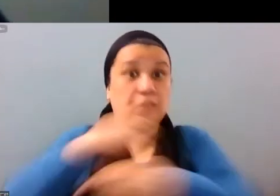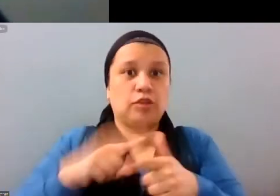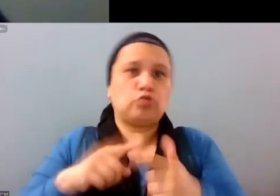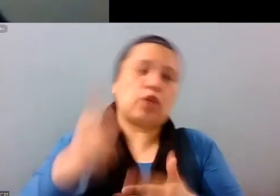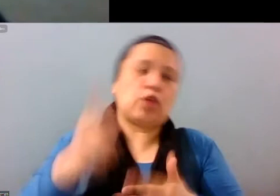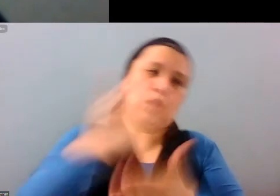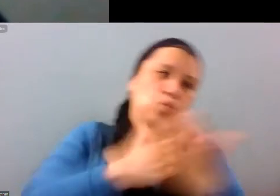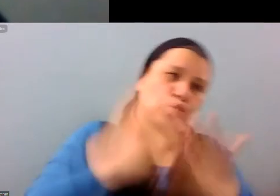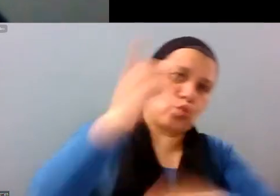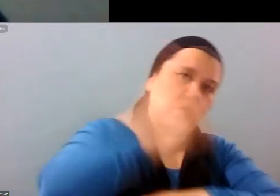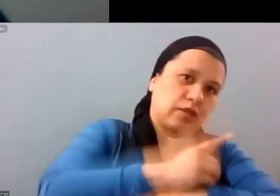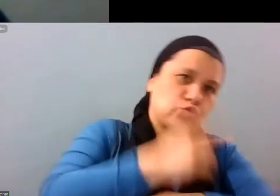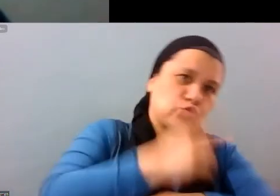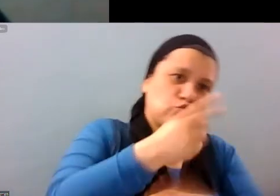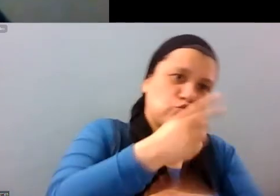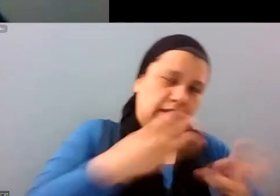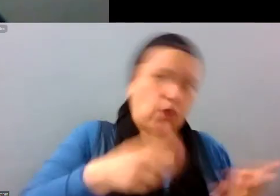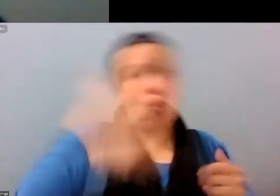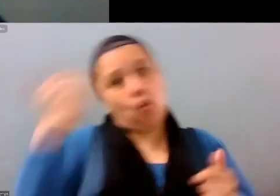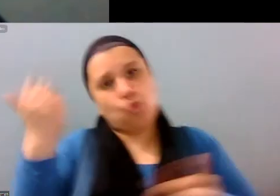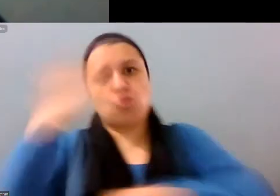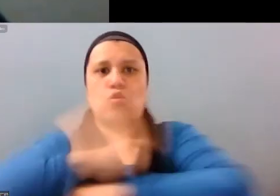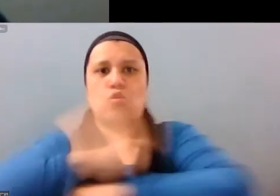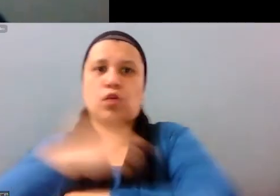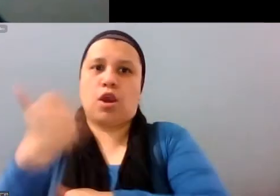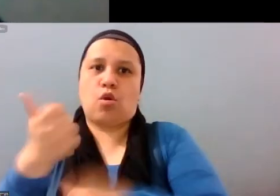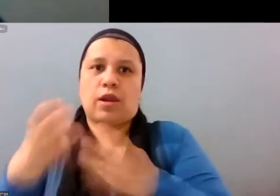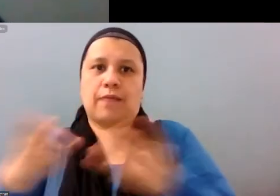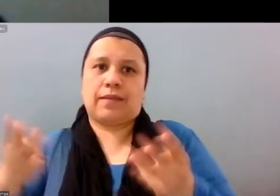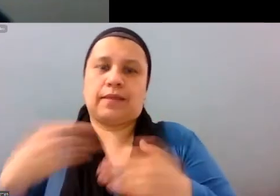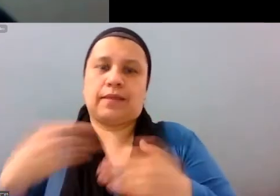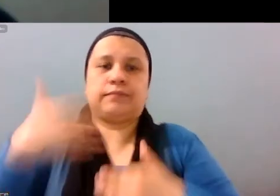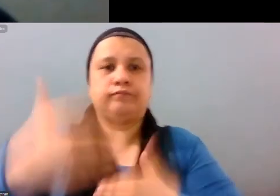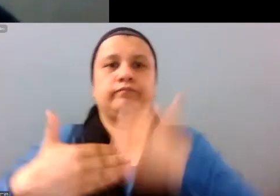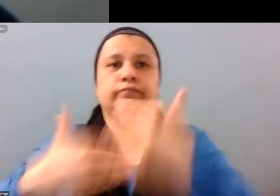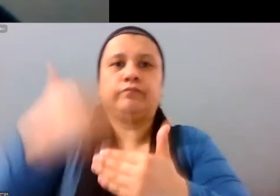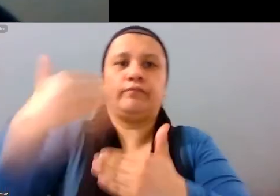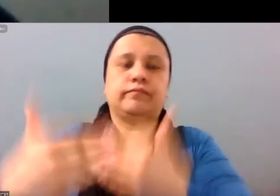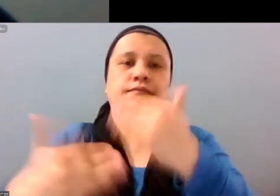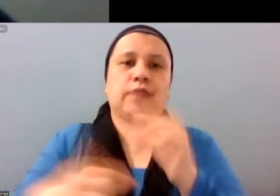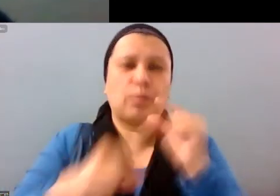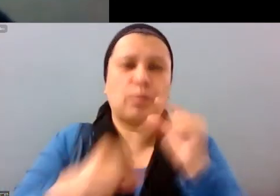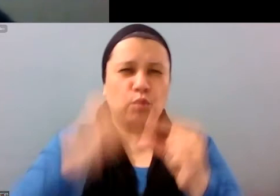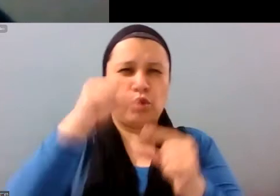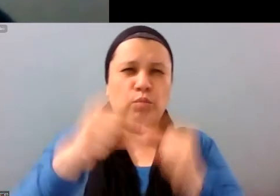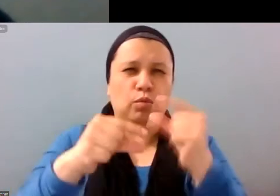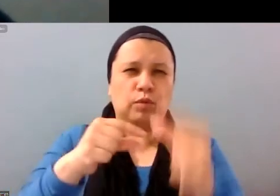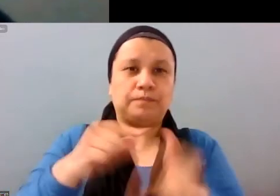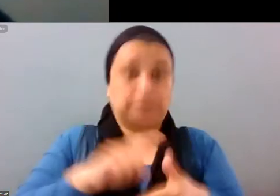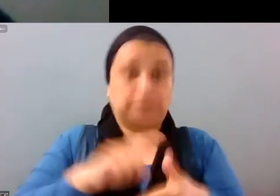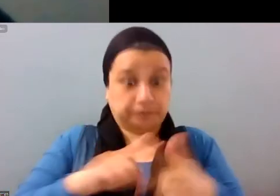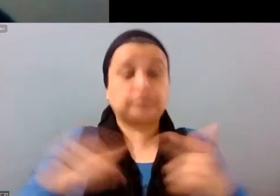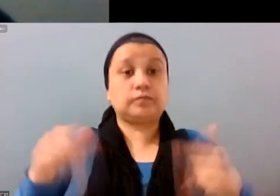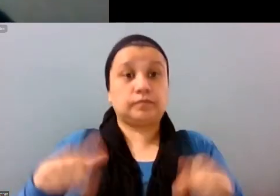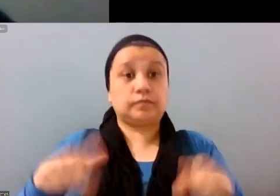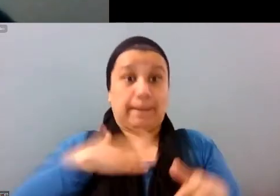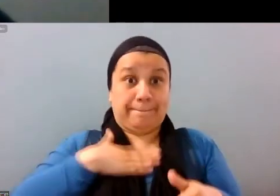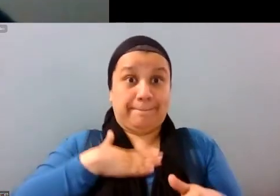unas materias otros días veíamos otras y así sucesivamente íbamos sacando en el caso de los míos